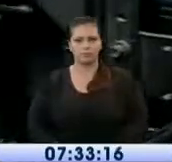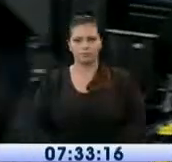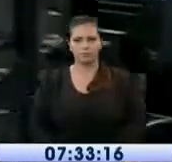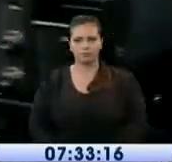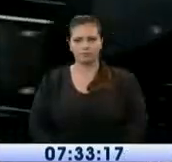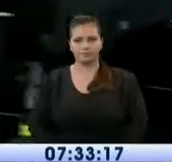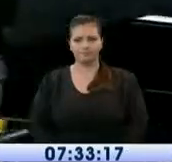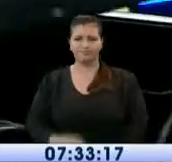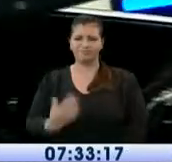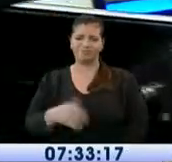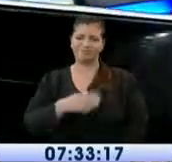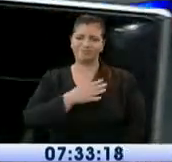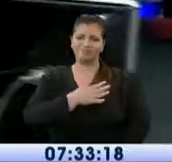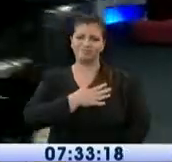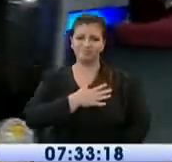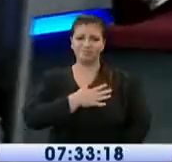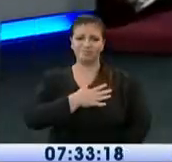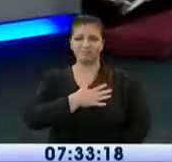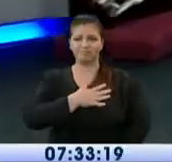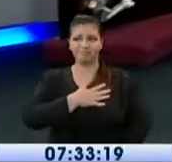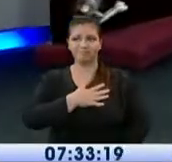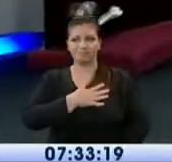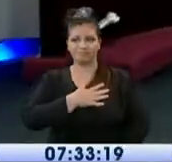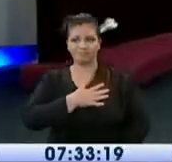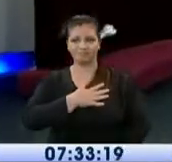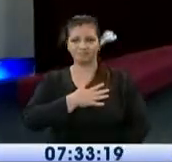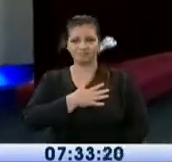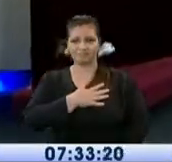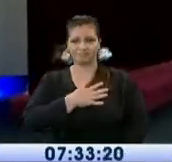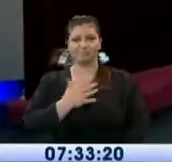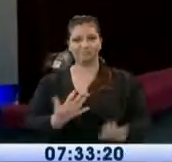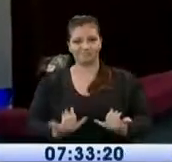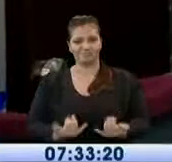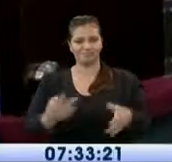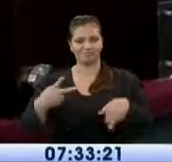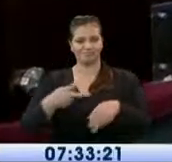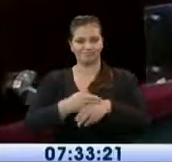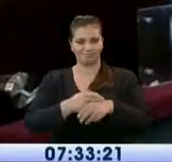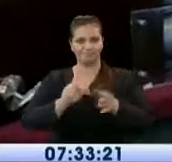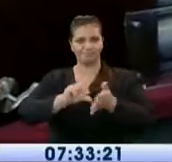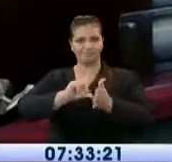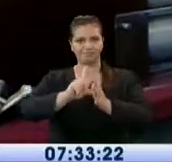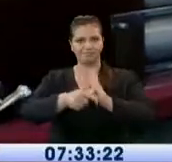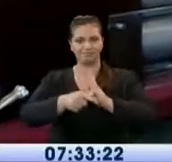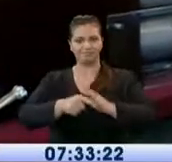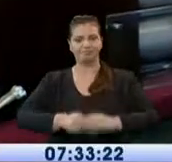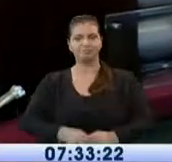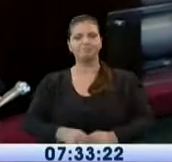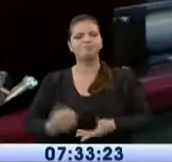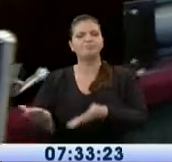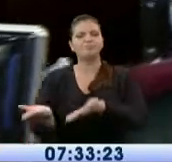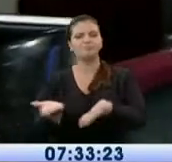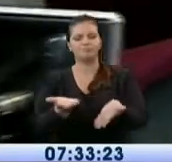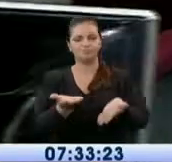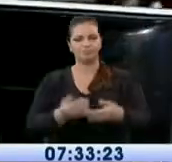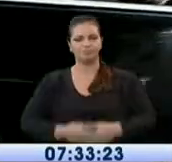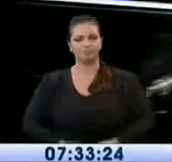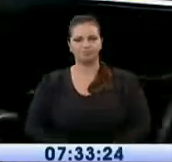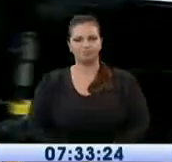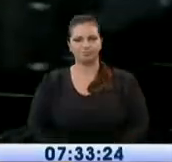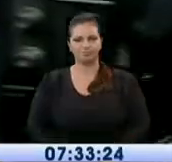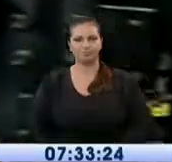Dolorosa situación. Amigos televidentes, es momento de irnos a una breve pausa. Pero cuando regresemos, señor productor, ¿qué tendremos?